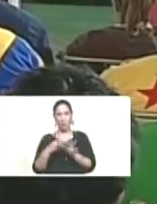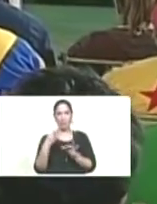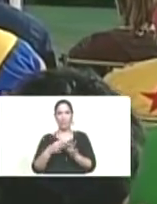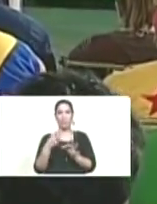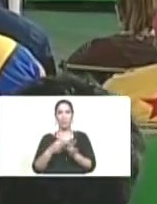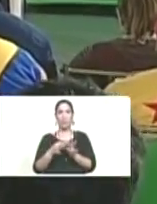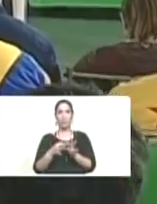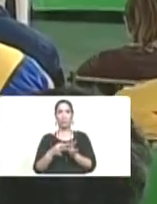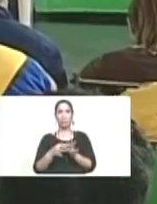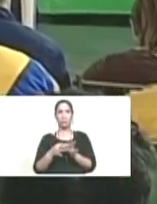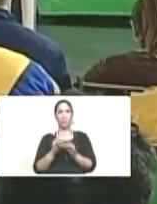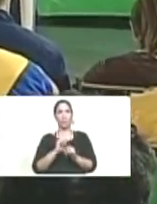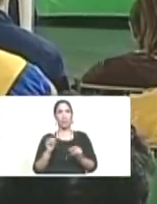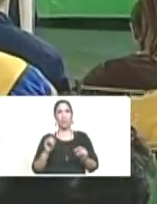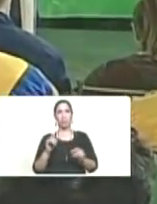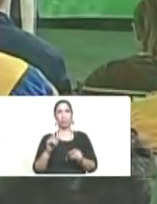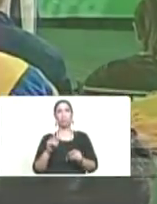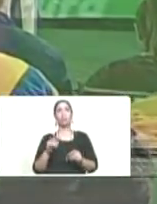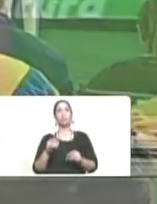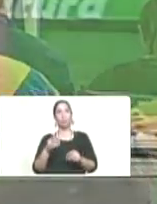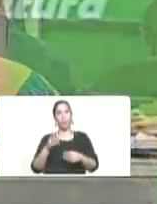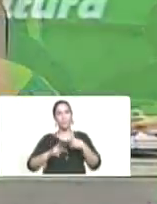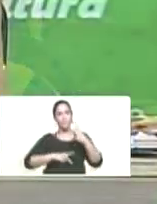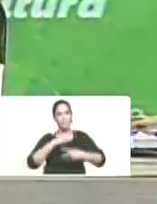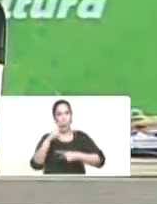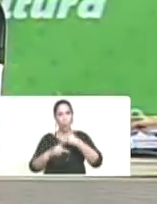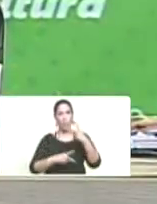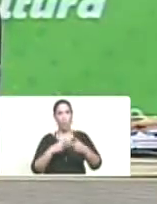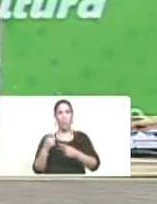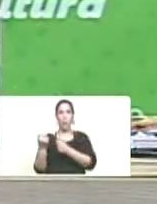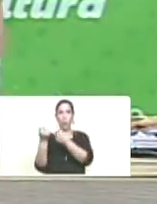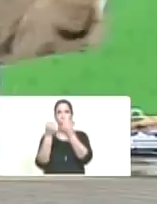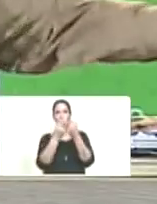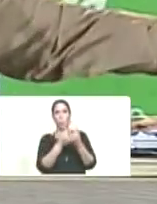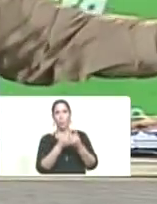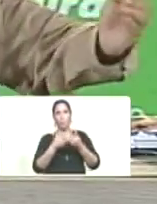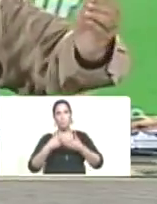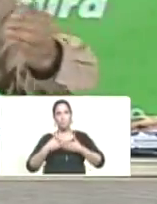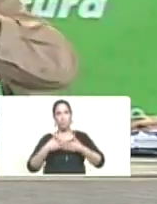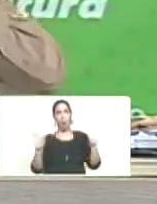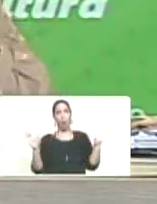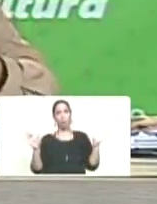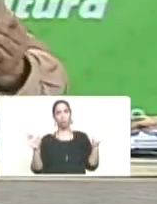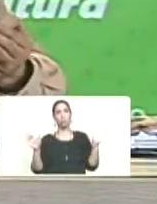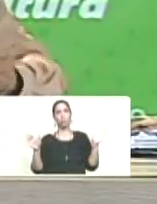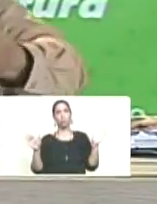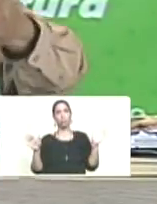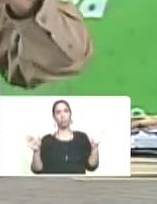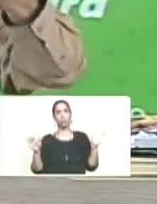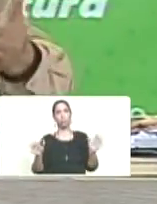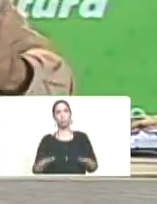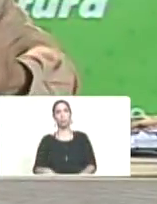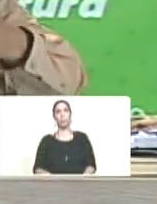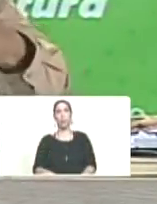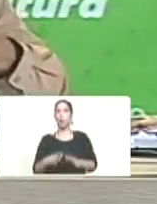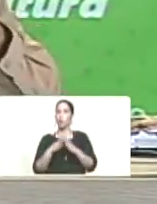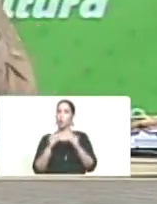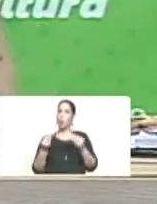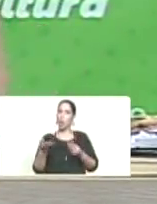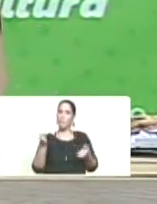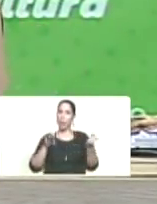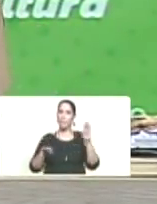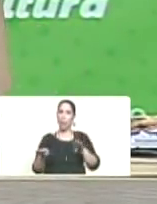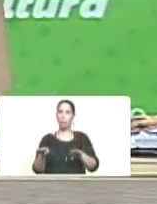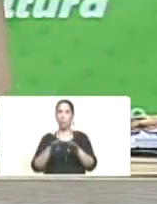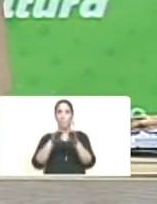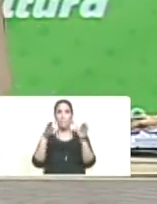ya cabalgando el programa de recuperación económica ya desplegado plenamente. Quiere decir que todas las cartas estarán sobre la